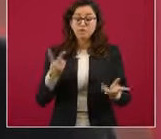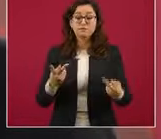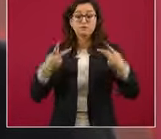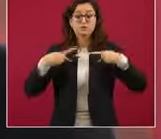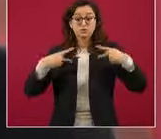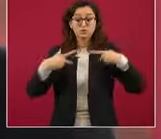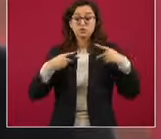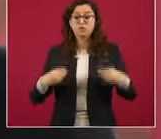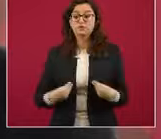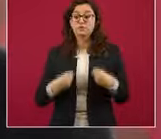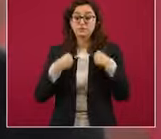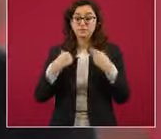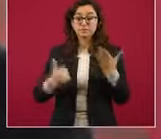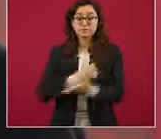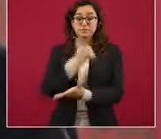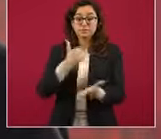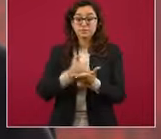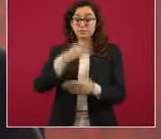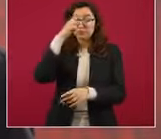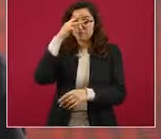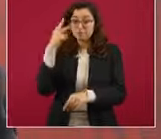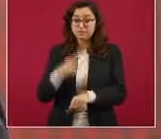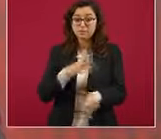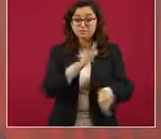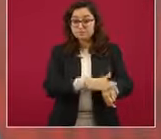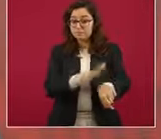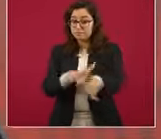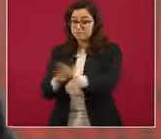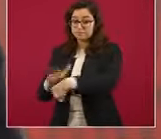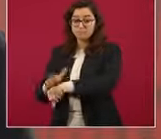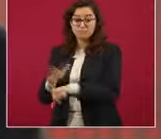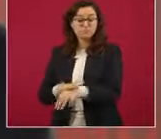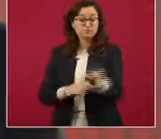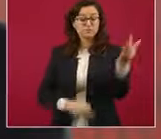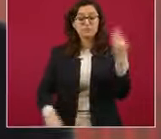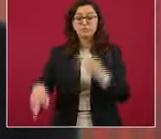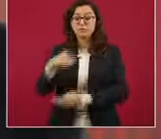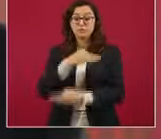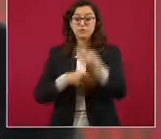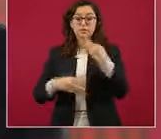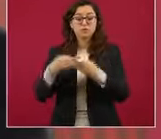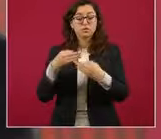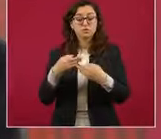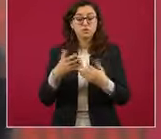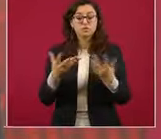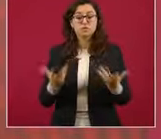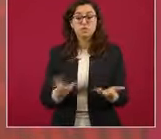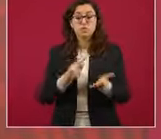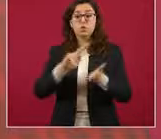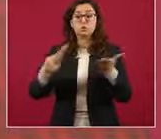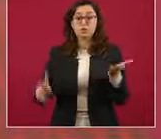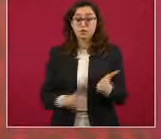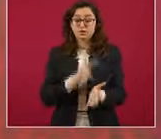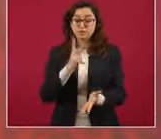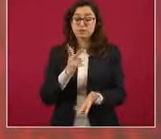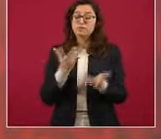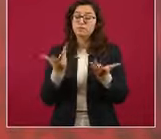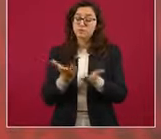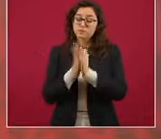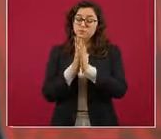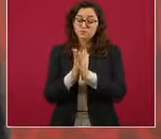los habitantes de la Ciudad de México para seguir las